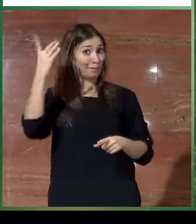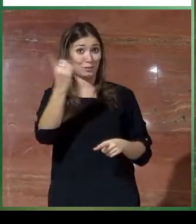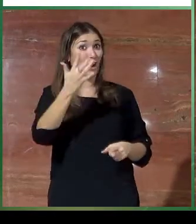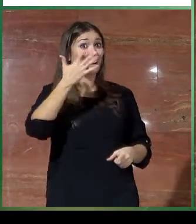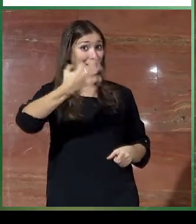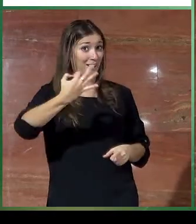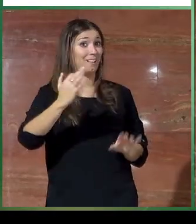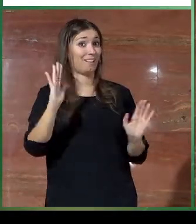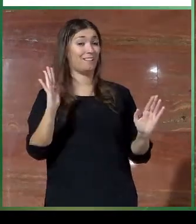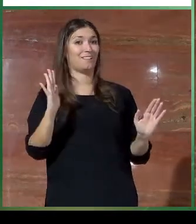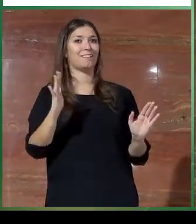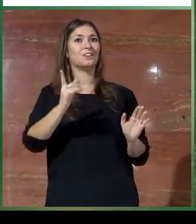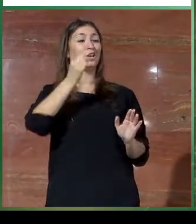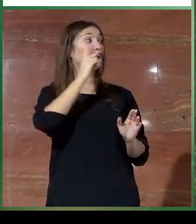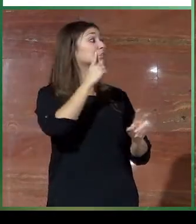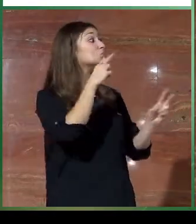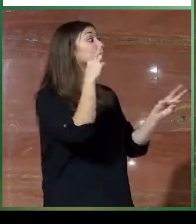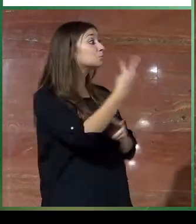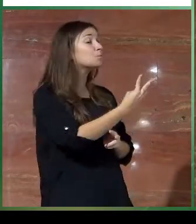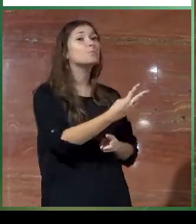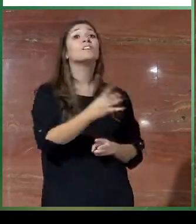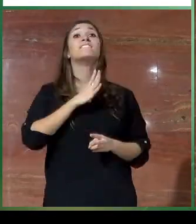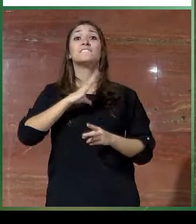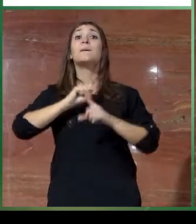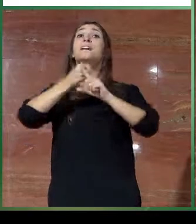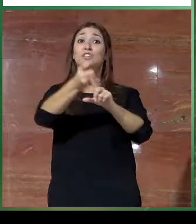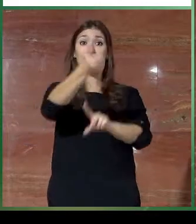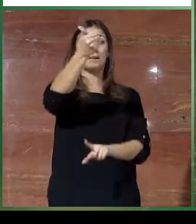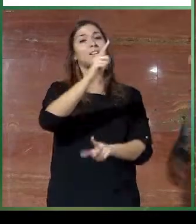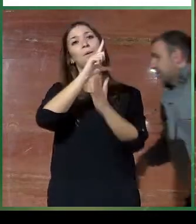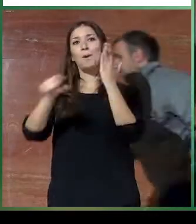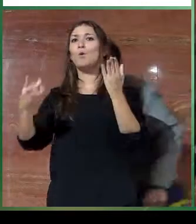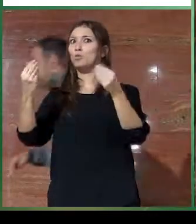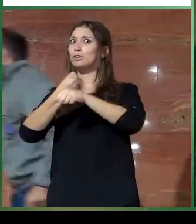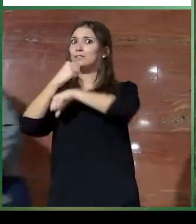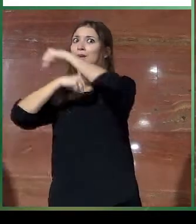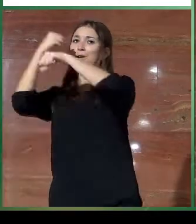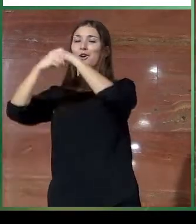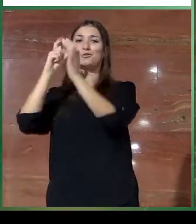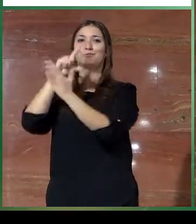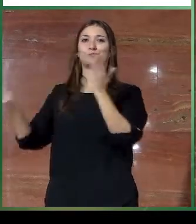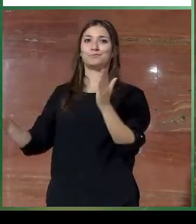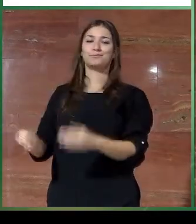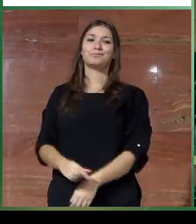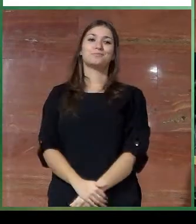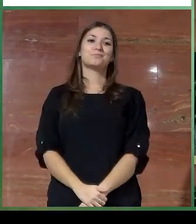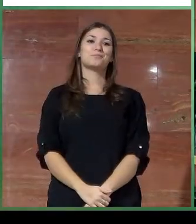esto es verdad. No sé si le he contestado. Hay que presionar más. Me voy, que tengo muchas cosas que hacer.